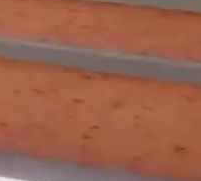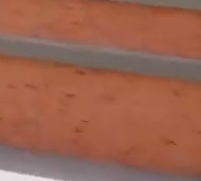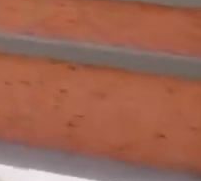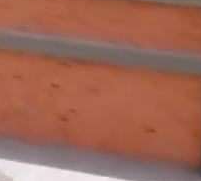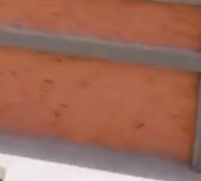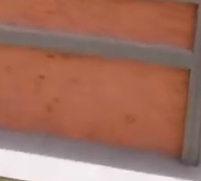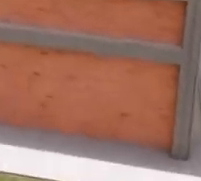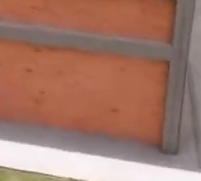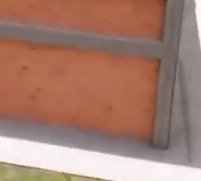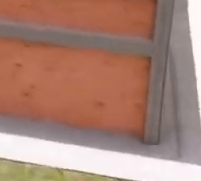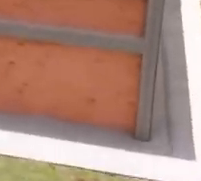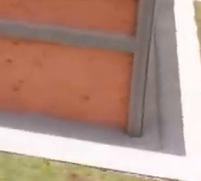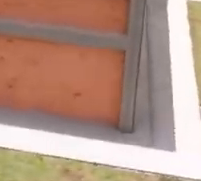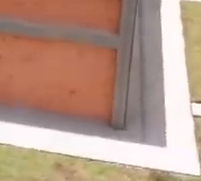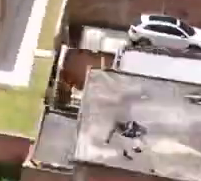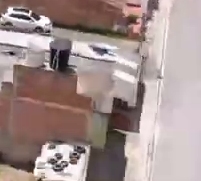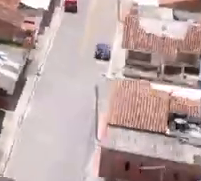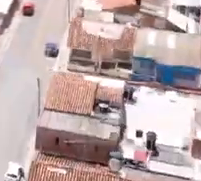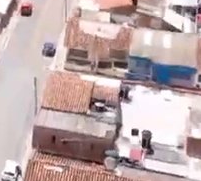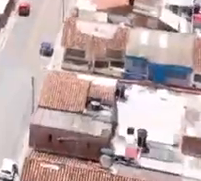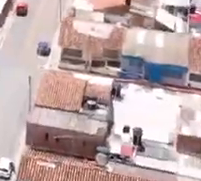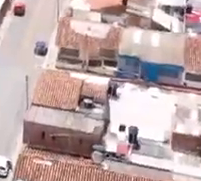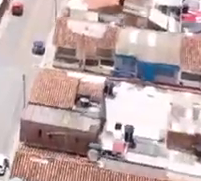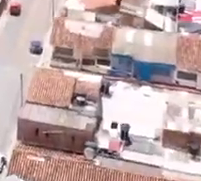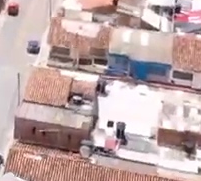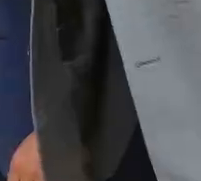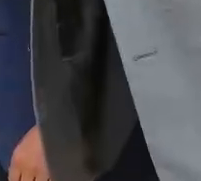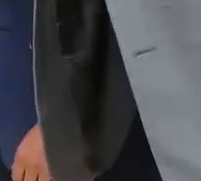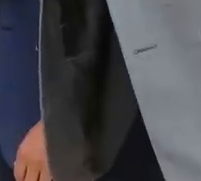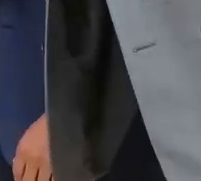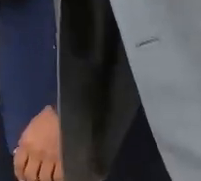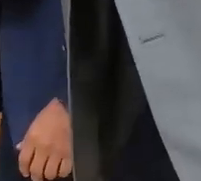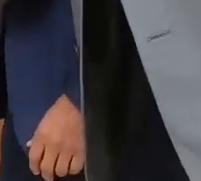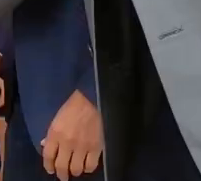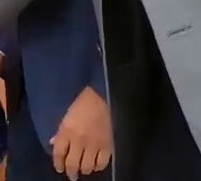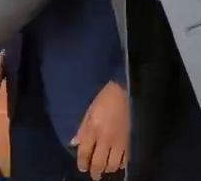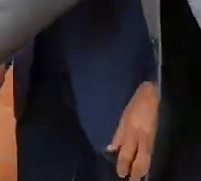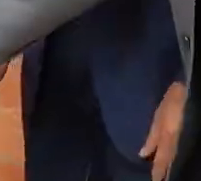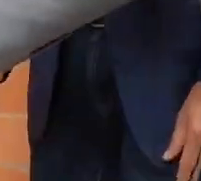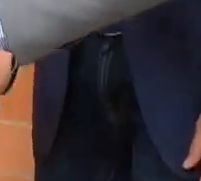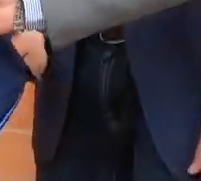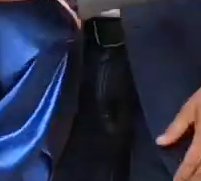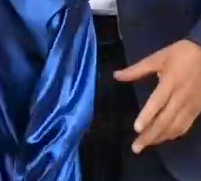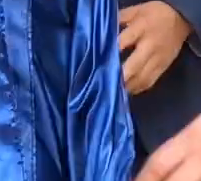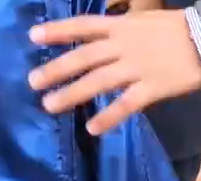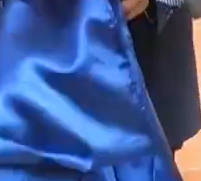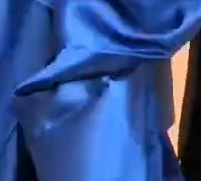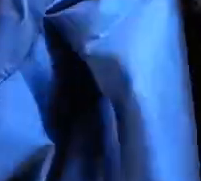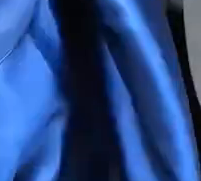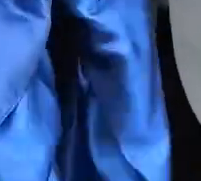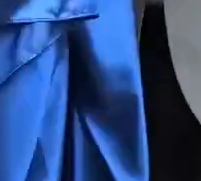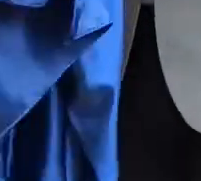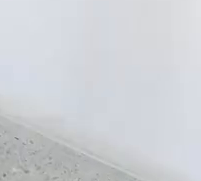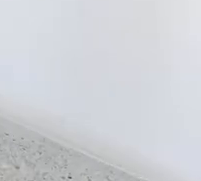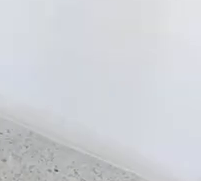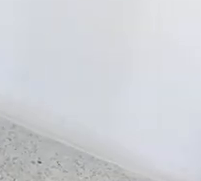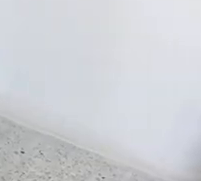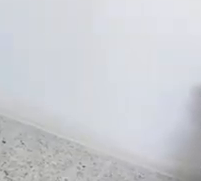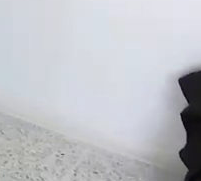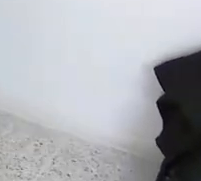ya se están viendo. En Chiquinquirá, Boyacá, entregamos la primera obra reactivada en el Liceo José Joaquín Casas, la cual